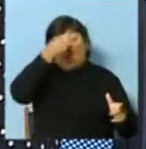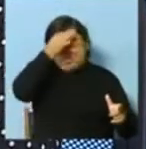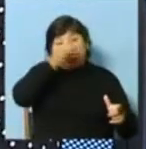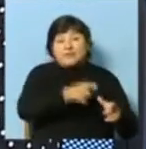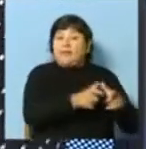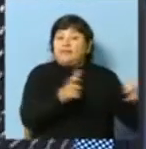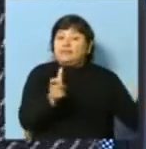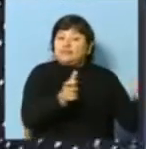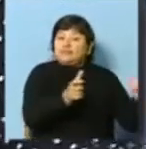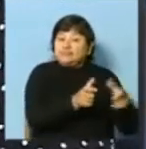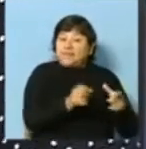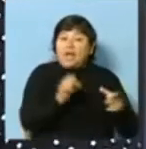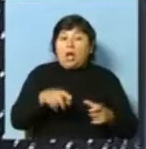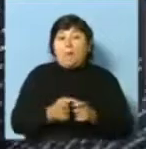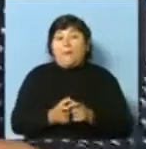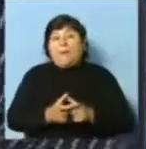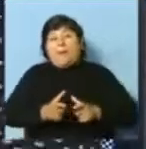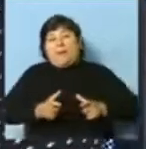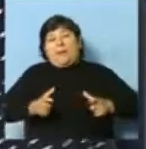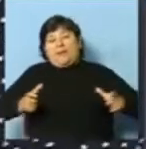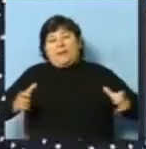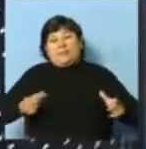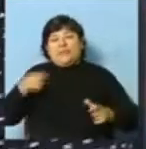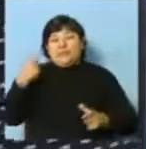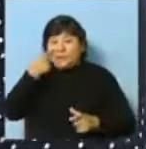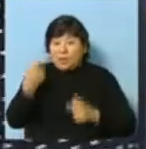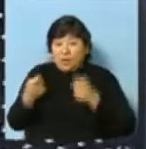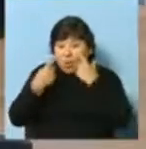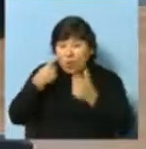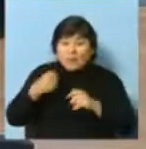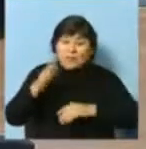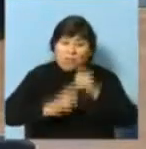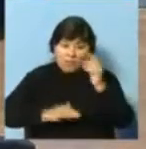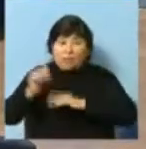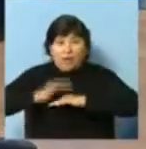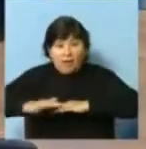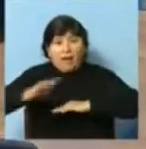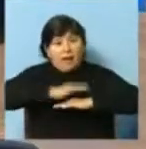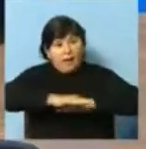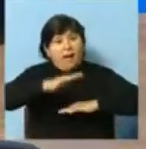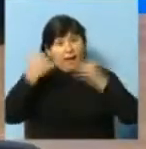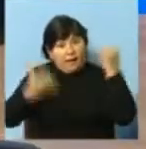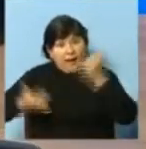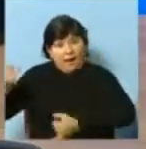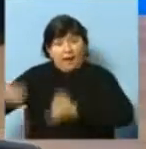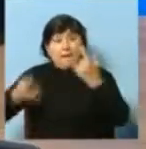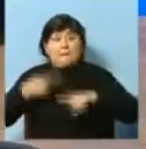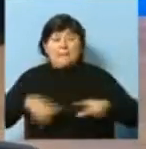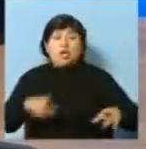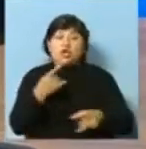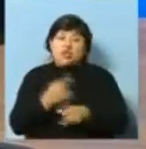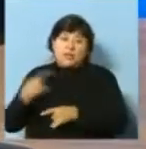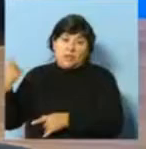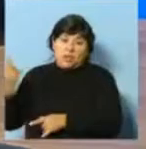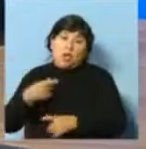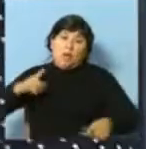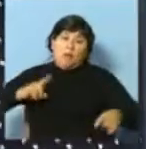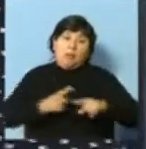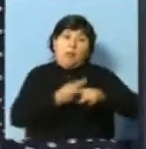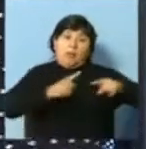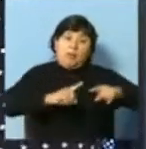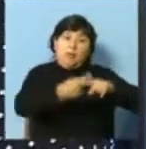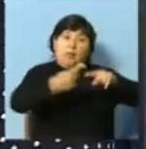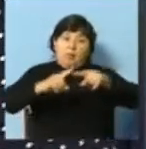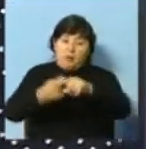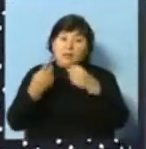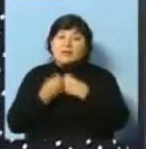repente por más de que se haga no obra siempre hay demanda siempre hay no sé si el reclamo pero desde donde surgen más decir desde el casco